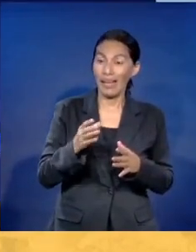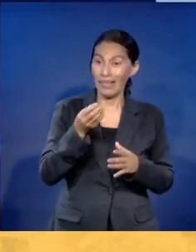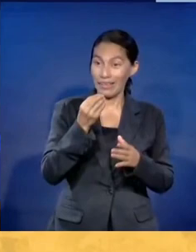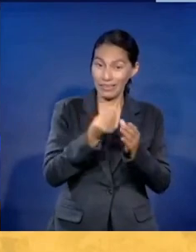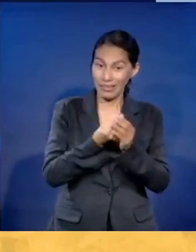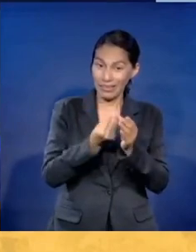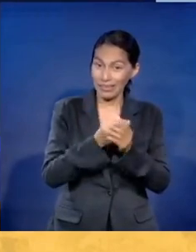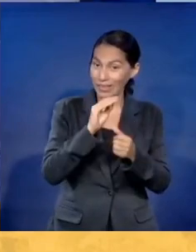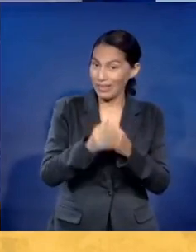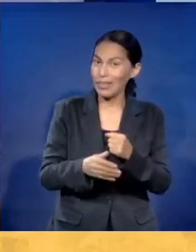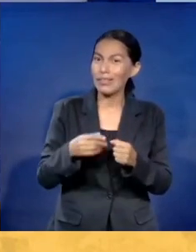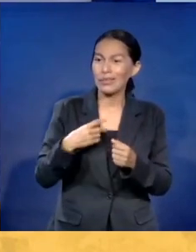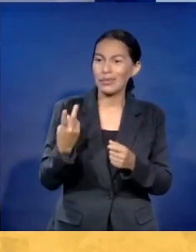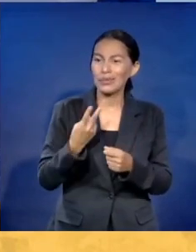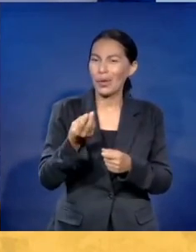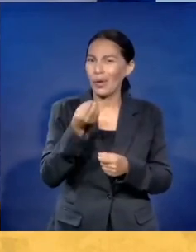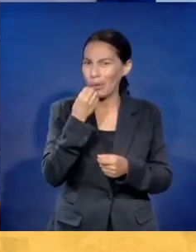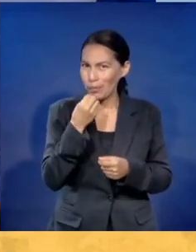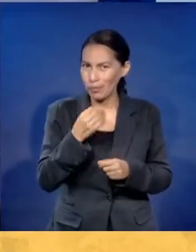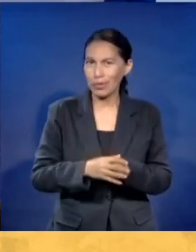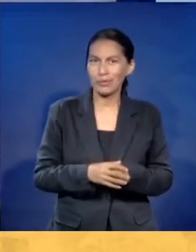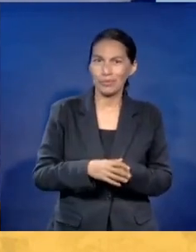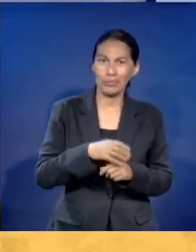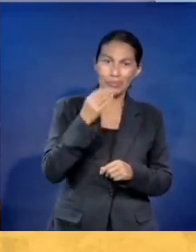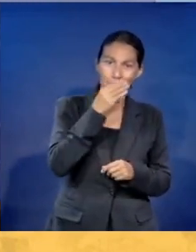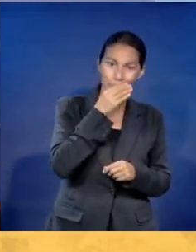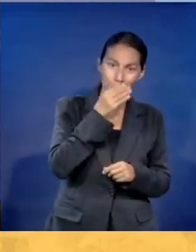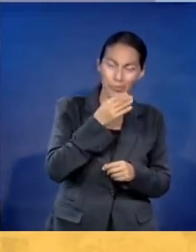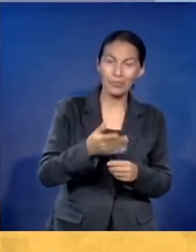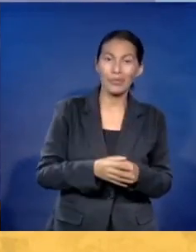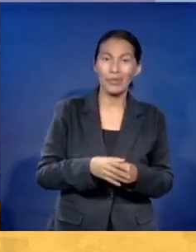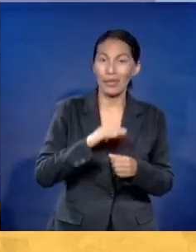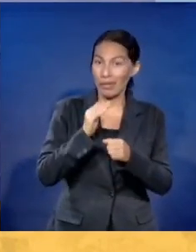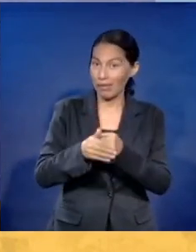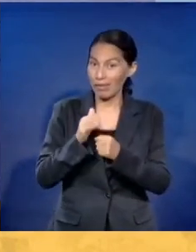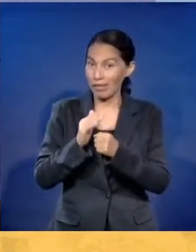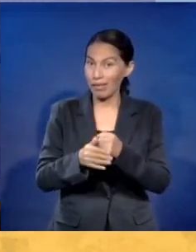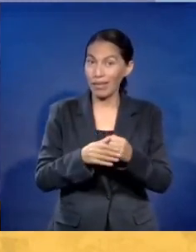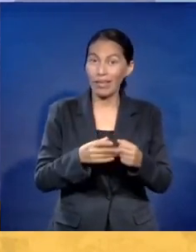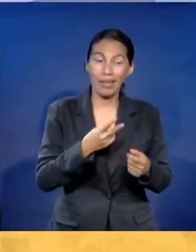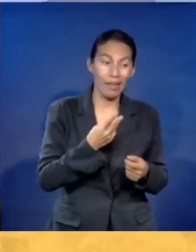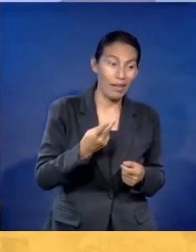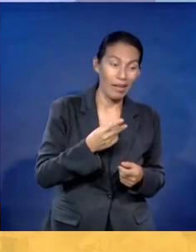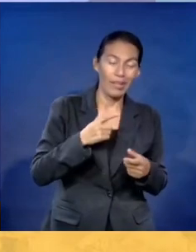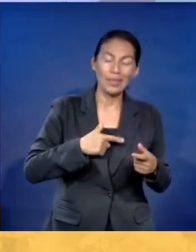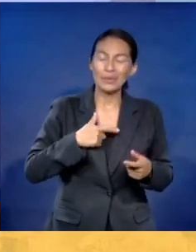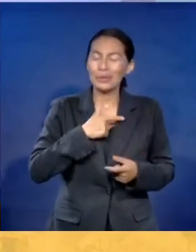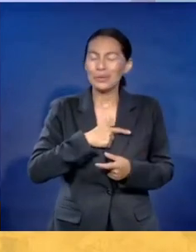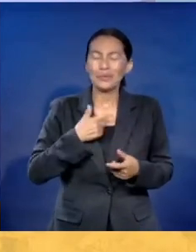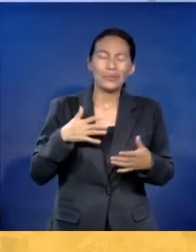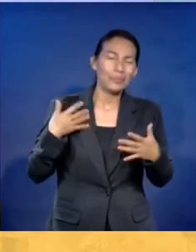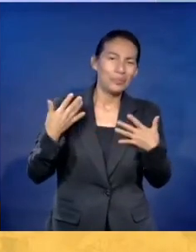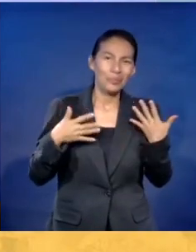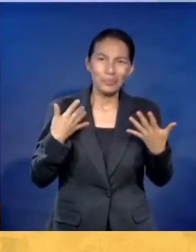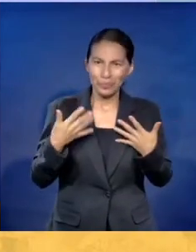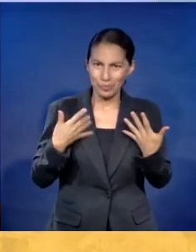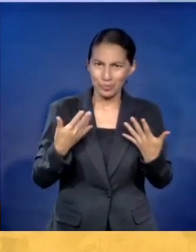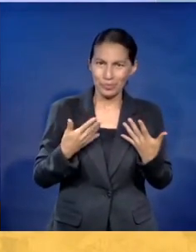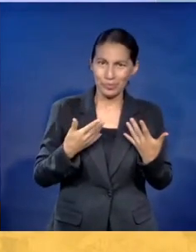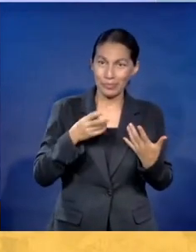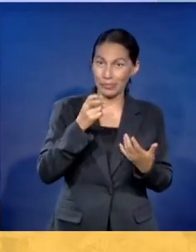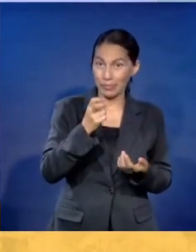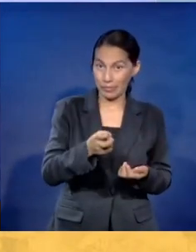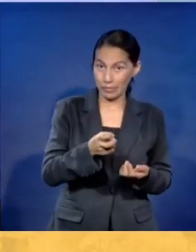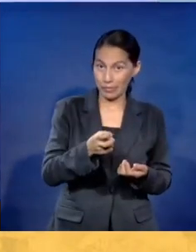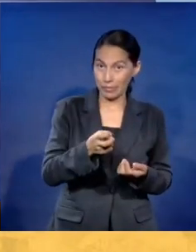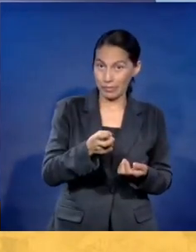con ella Ay ya se va a acabar el culto porque voy a ir a cenar con ella y estar con ella te produce placer placer placer Eso es